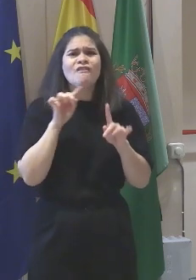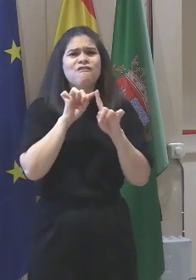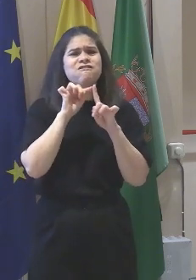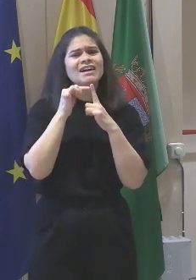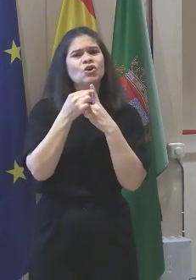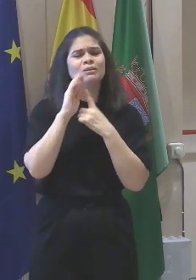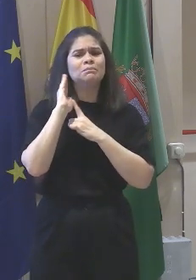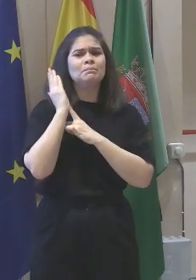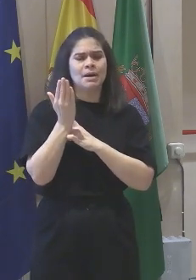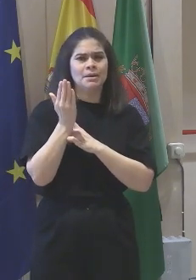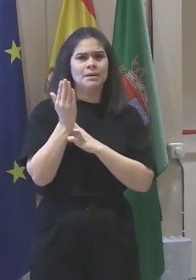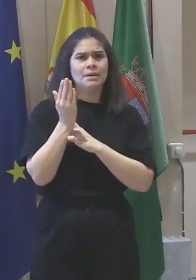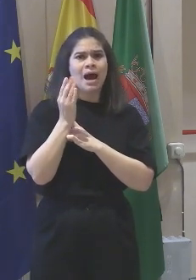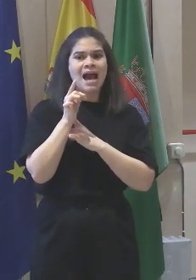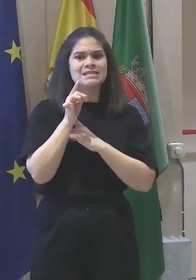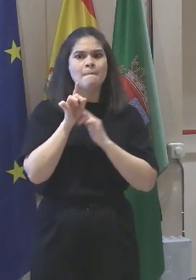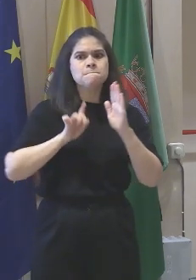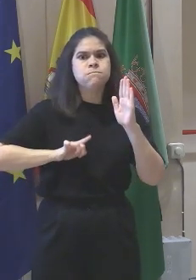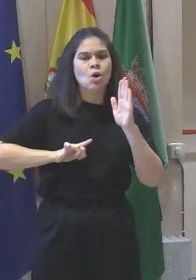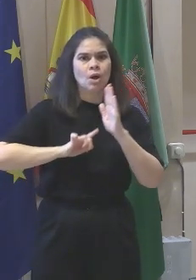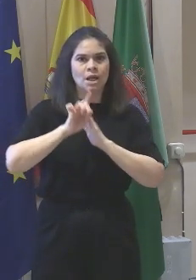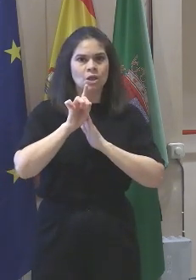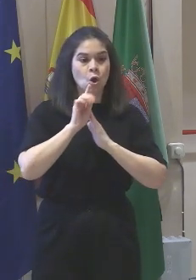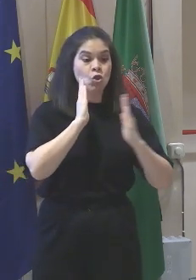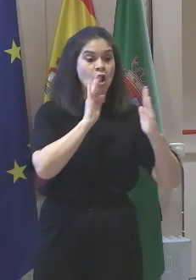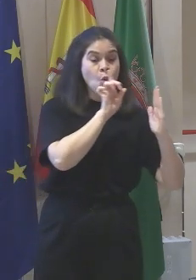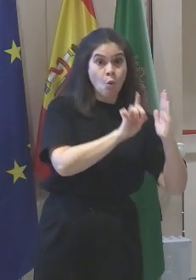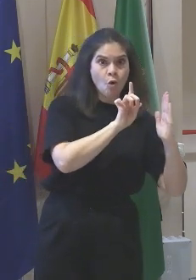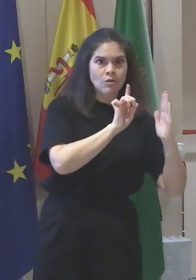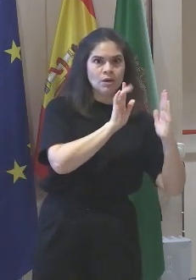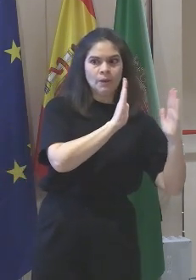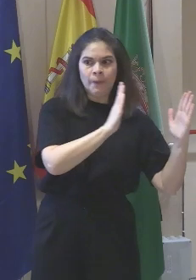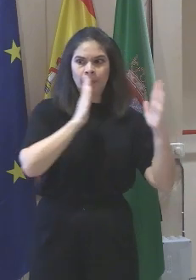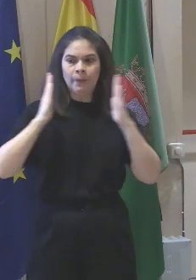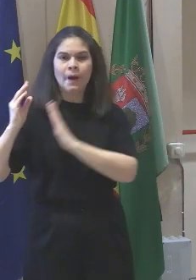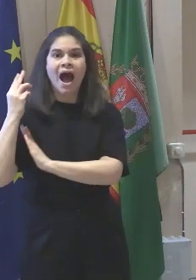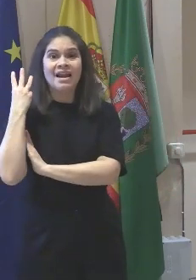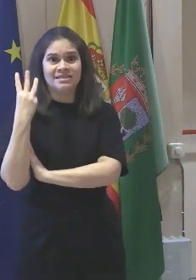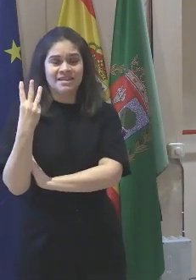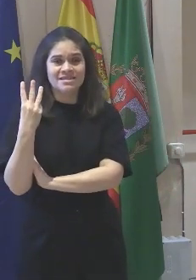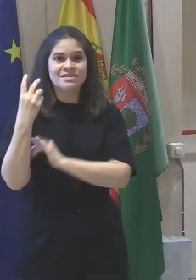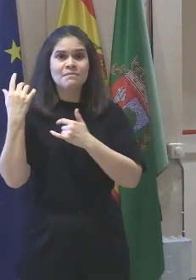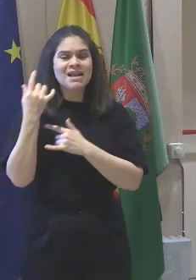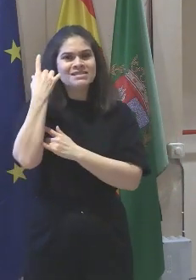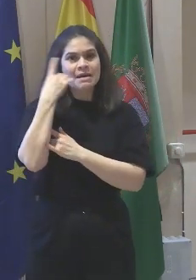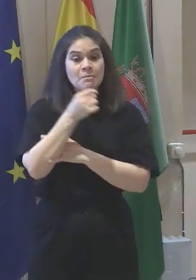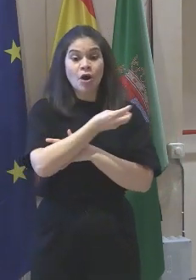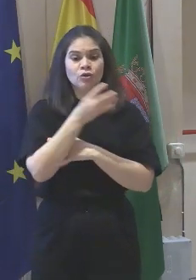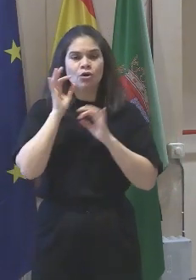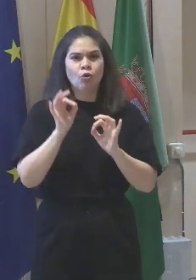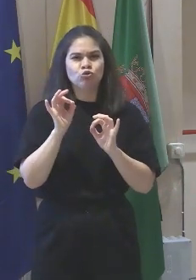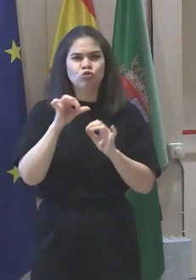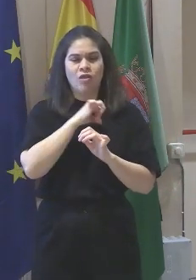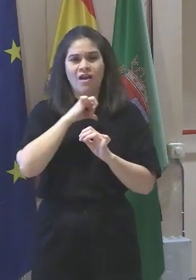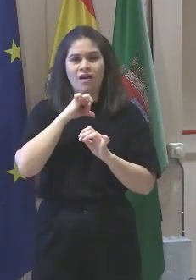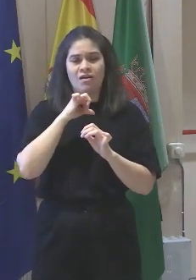factores afectan a esa progresión desde un estadio 1 a un estadio 3? Bueno, pues sabemos que el número de anticuerpos es un factor